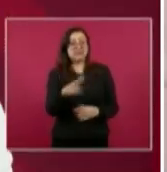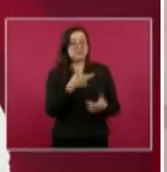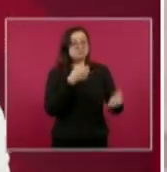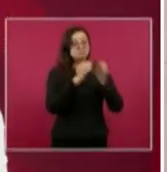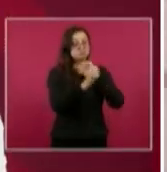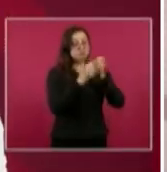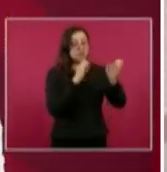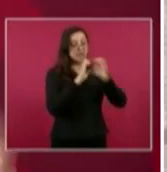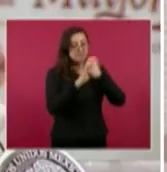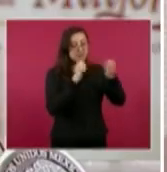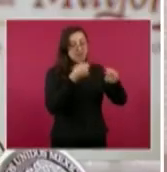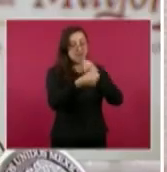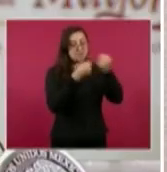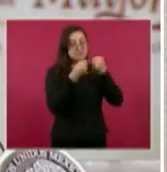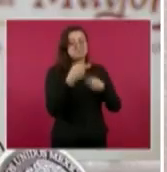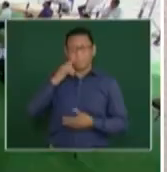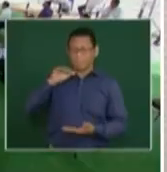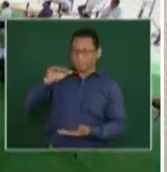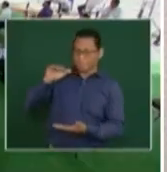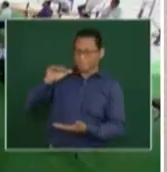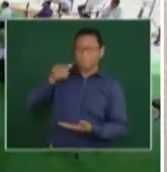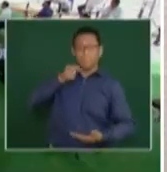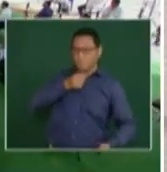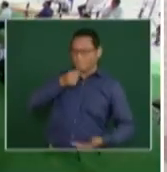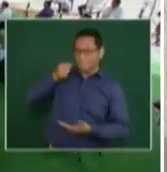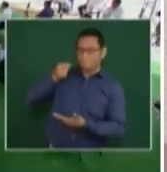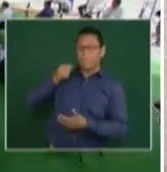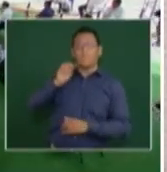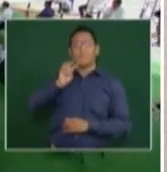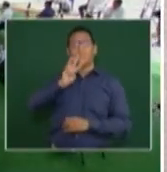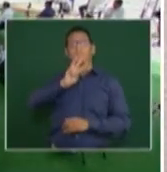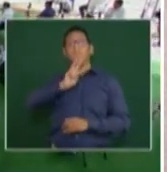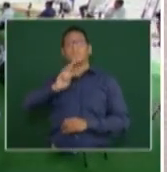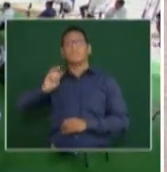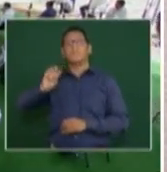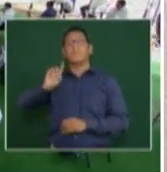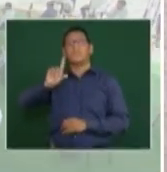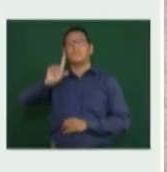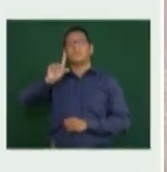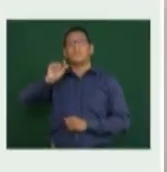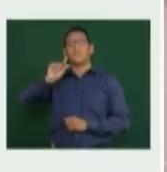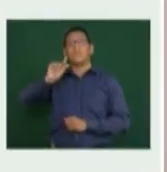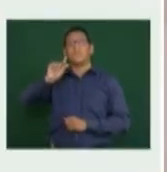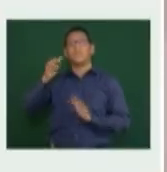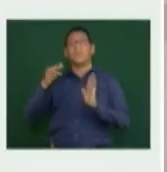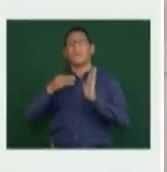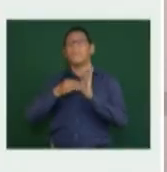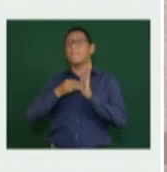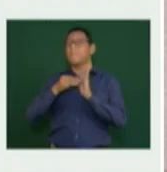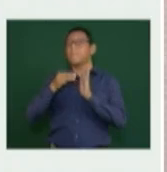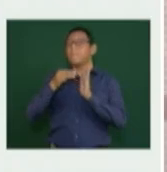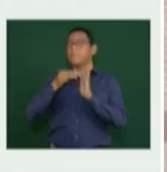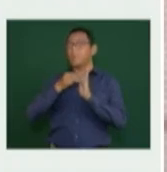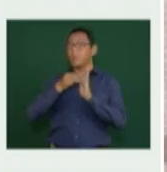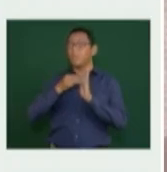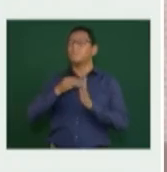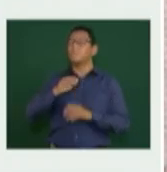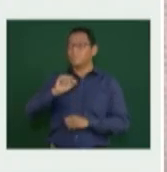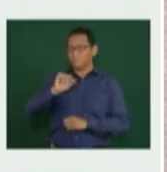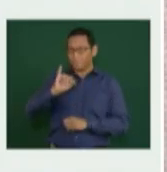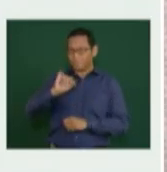muchas veces lo que tú dices. Ahora, periodistas hay metidos, muy pocos. Los periodistas de